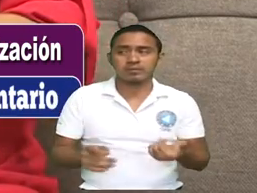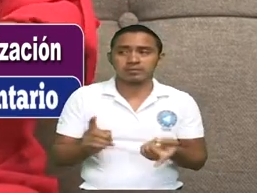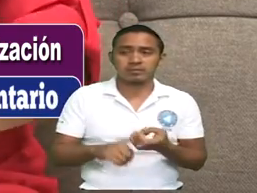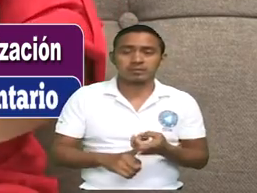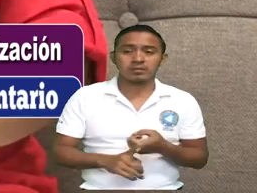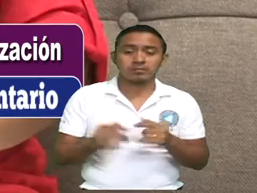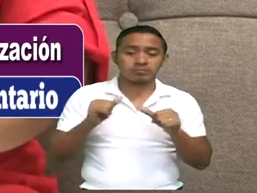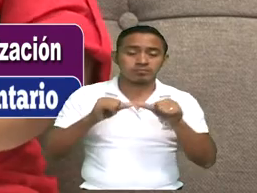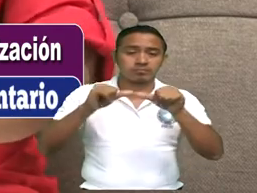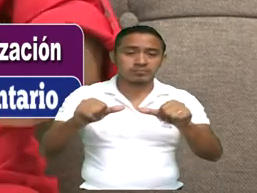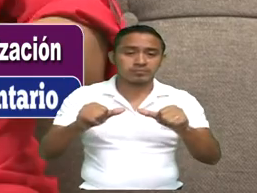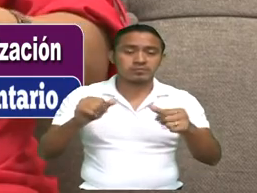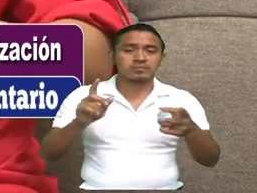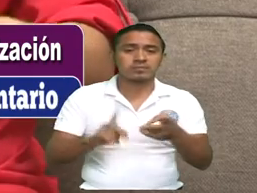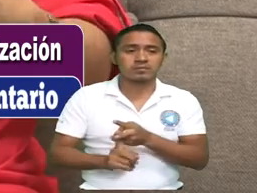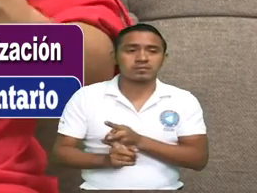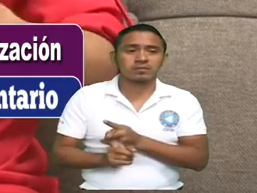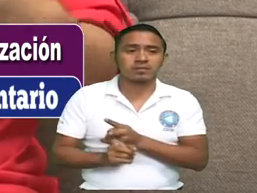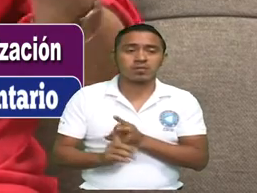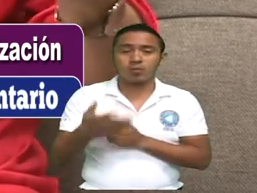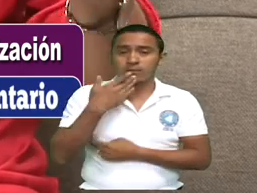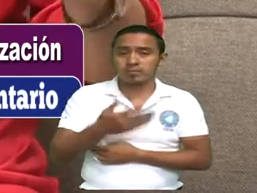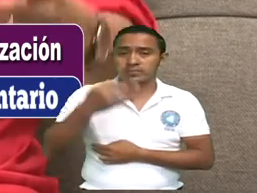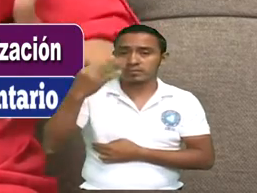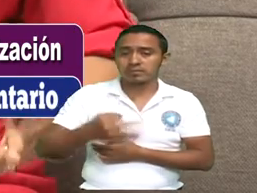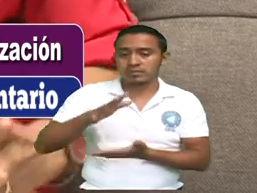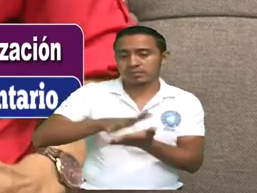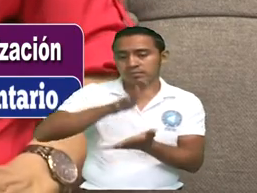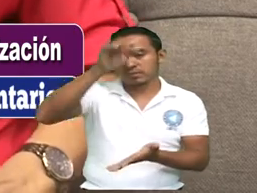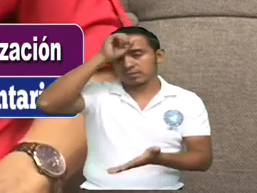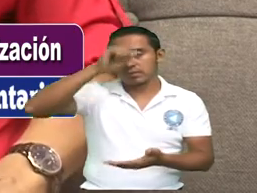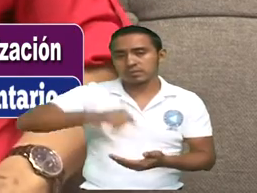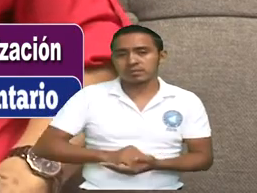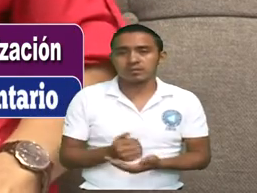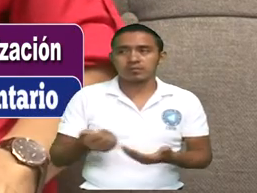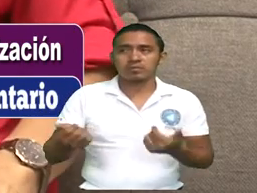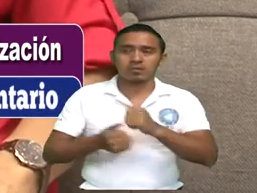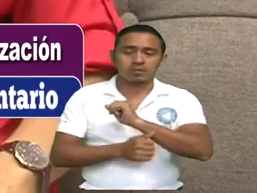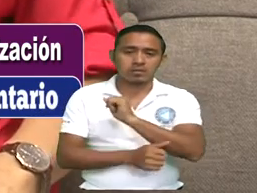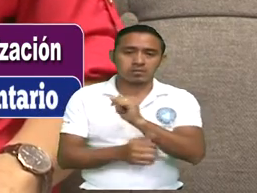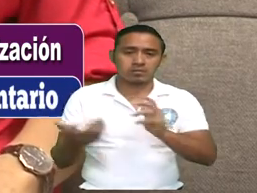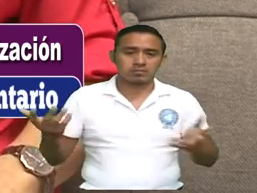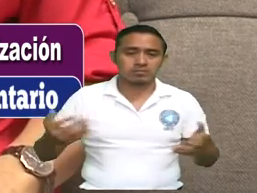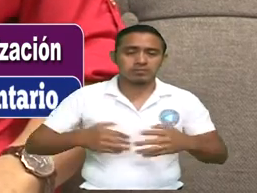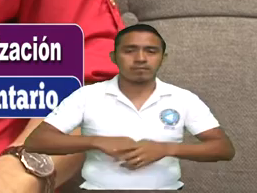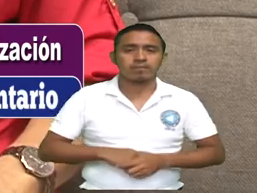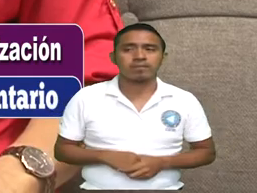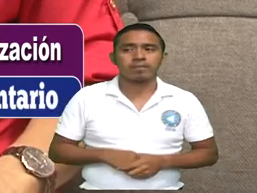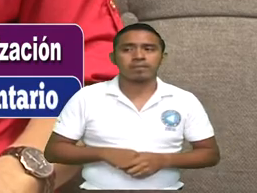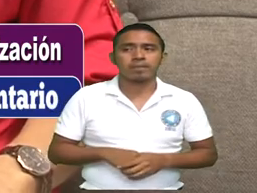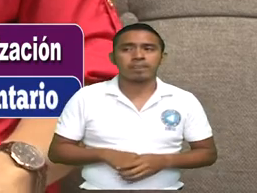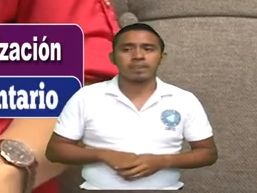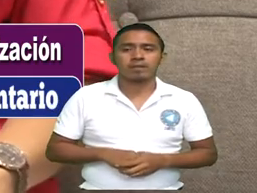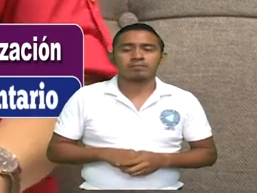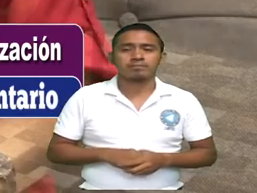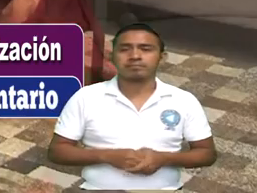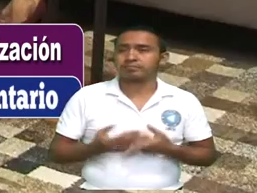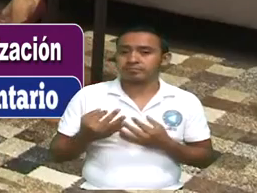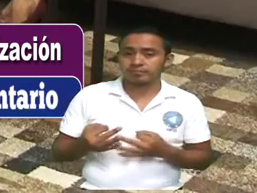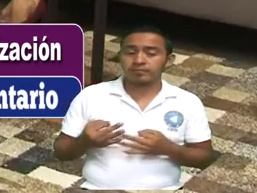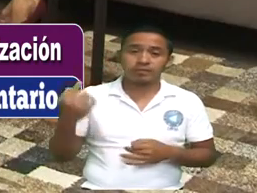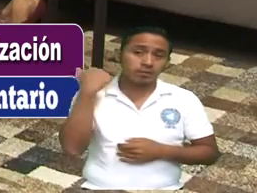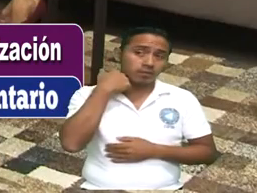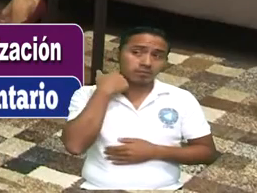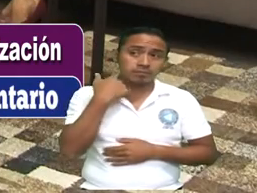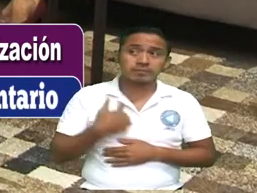la permanencia como de la calidad y el aprendizaje de los estudiantes en las escuelas. Ah, ok. Entonces, ellos siempre